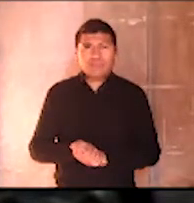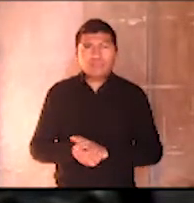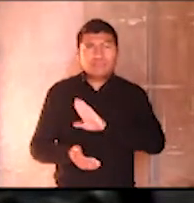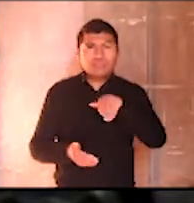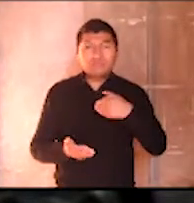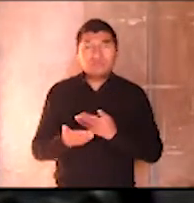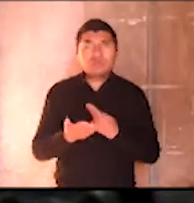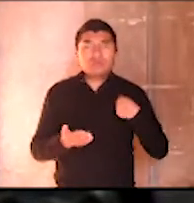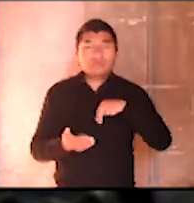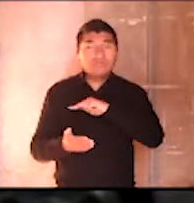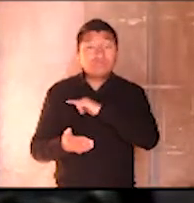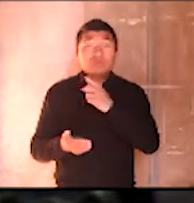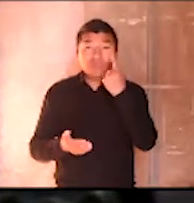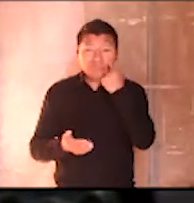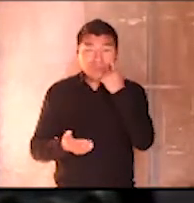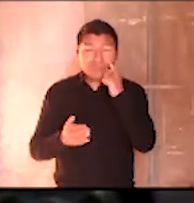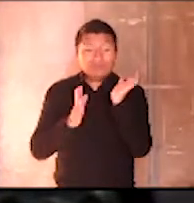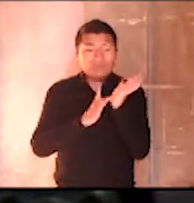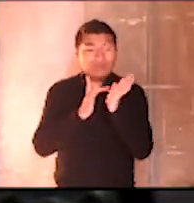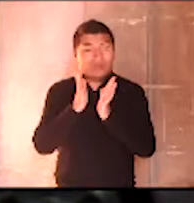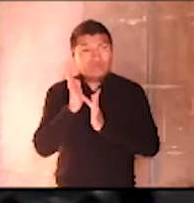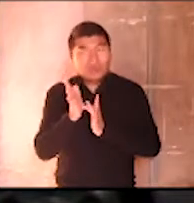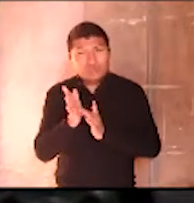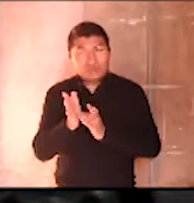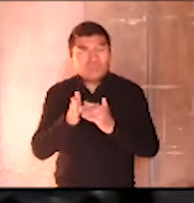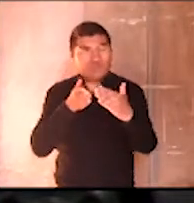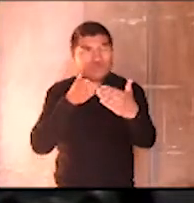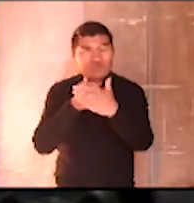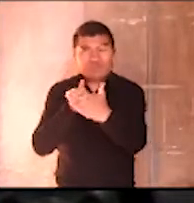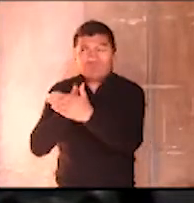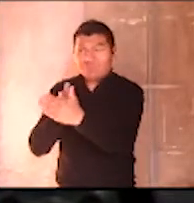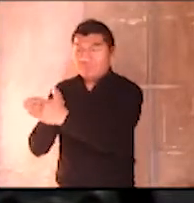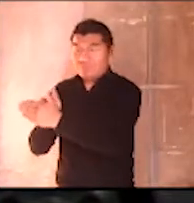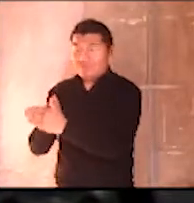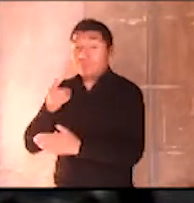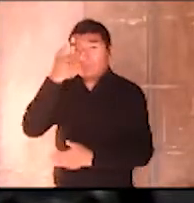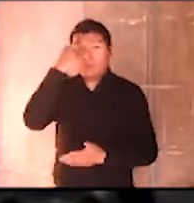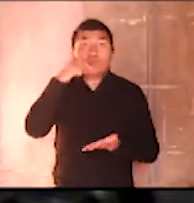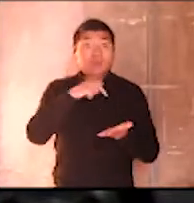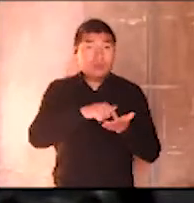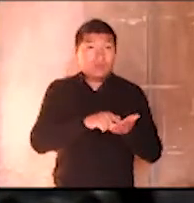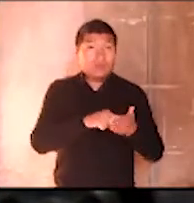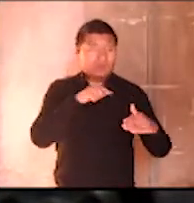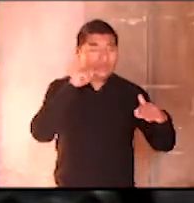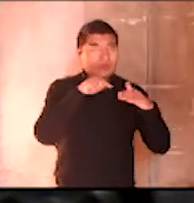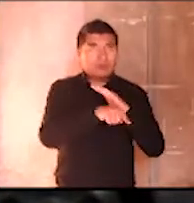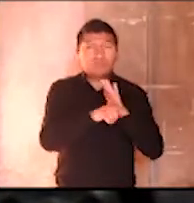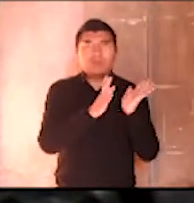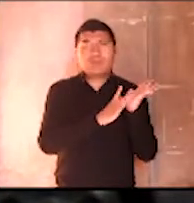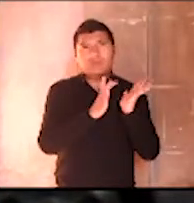Todos nosotros conocemos que Jesús molestaba y por eso lo mataron.